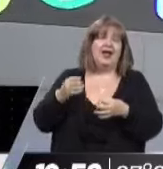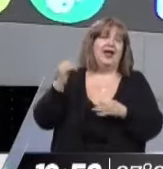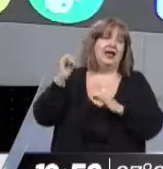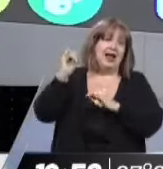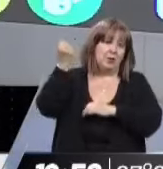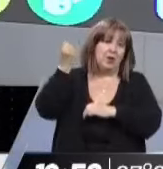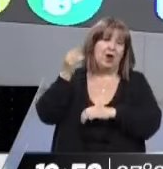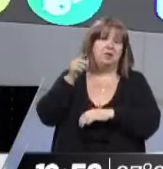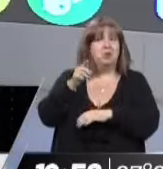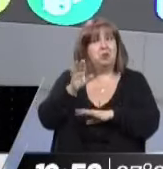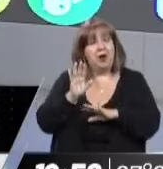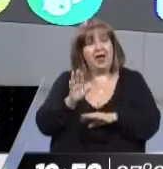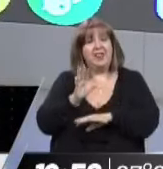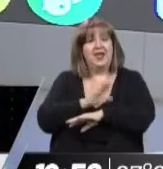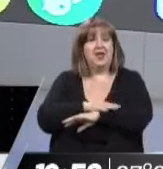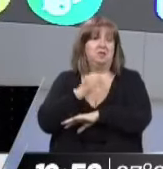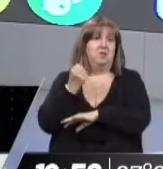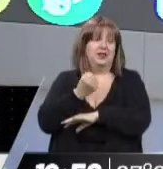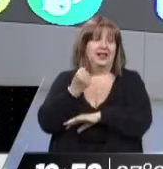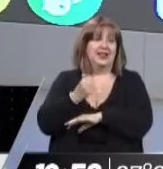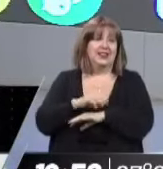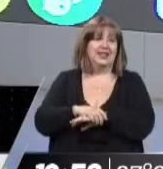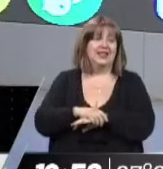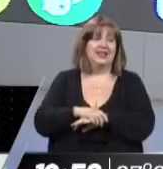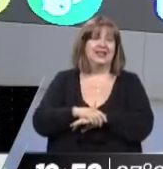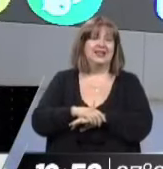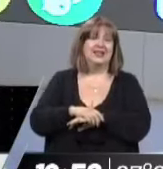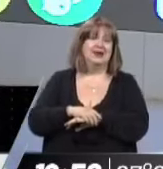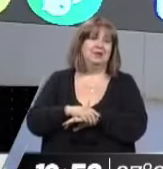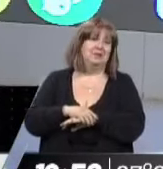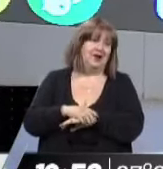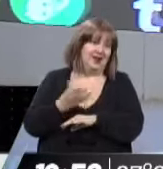llegar a tomar una impronta. Ahora, distinta. Si gana el Mundial y pues este te